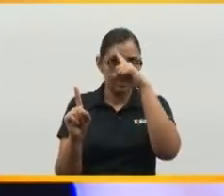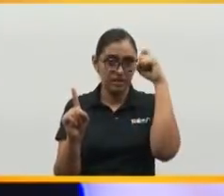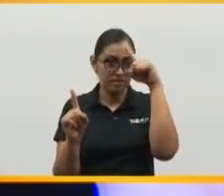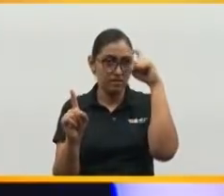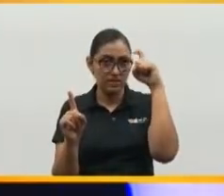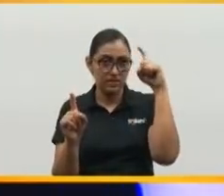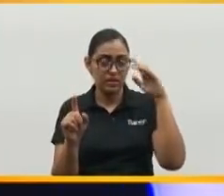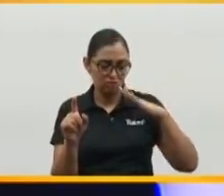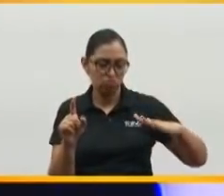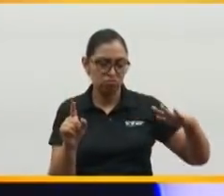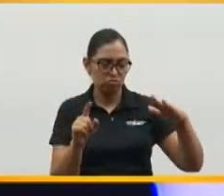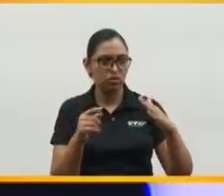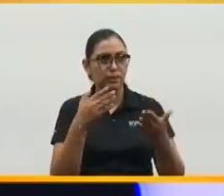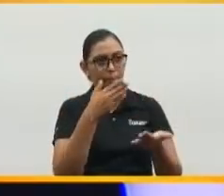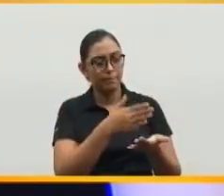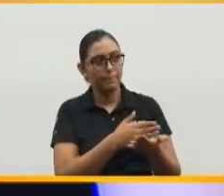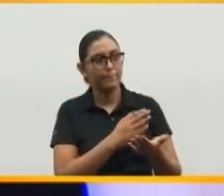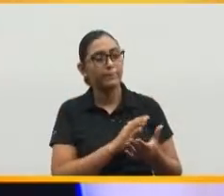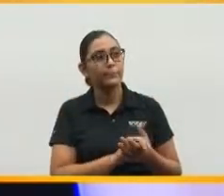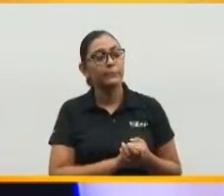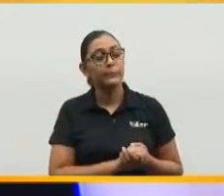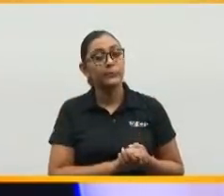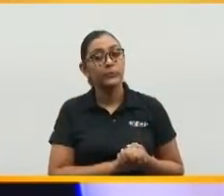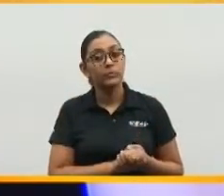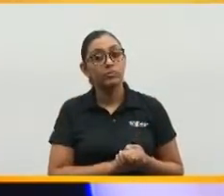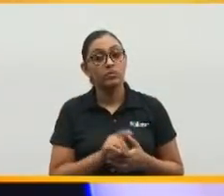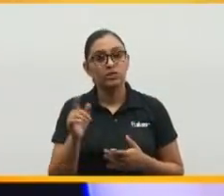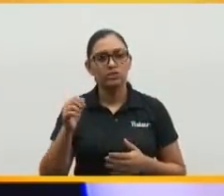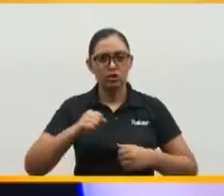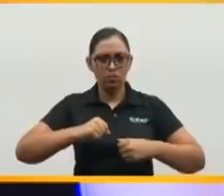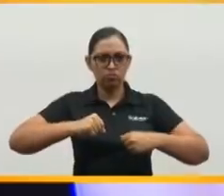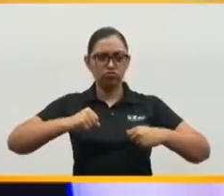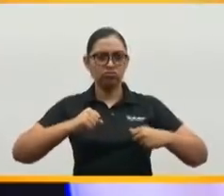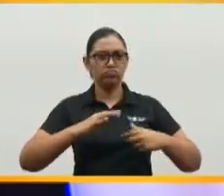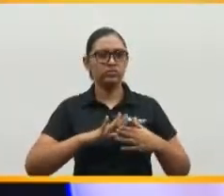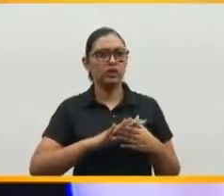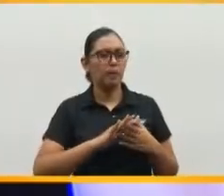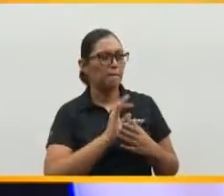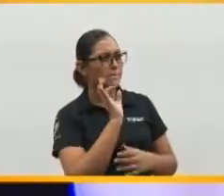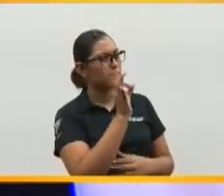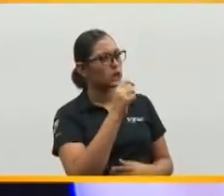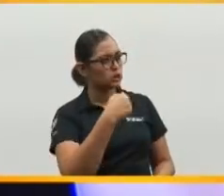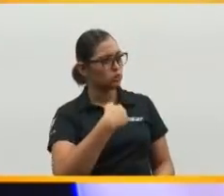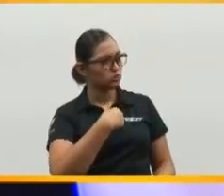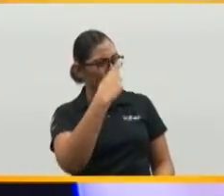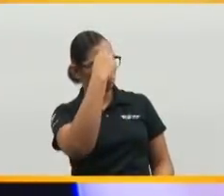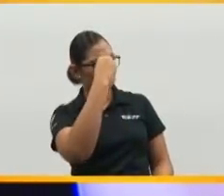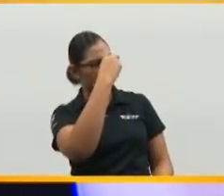Así fuerte, muy, muy enérgico. Y solo me dijo: pastor, yo soy católico, man,